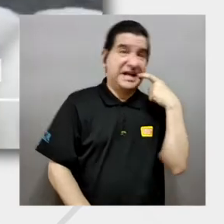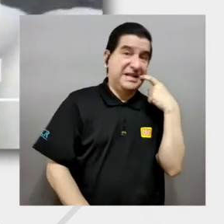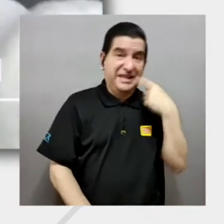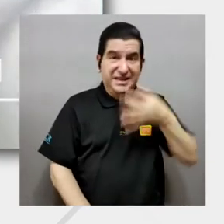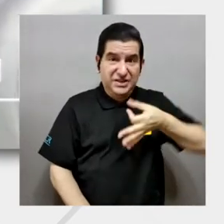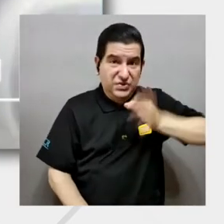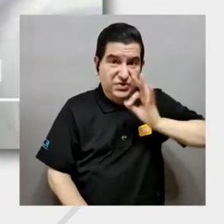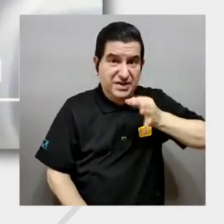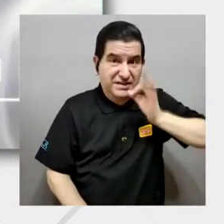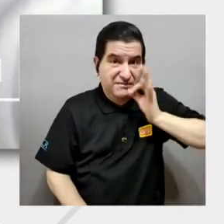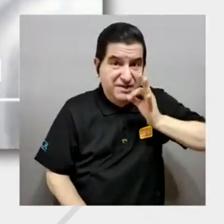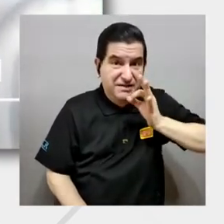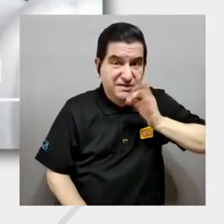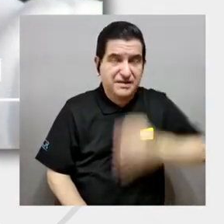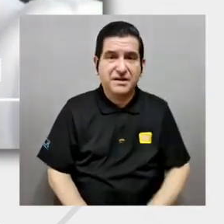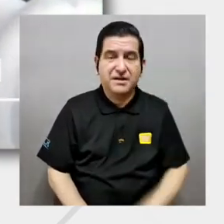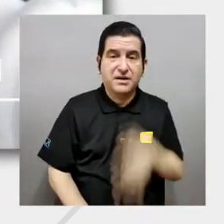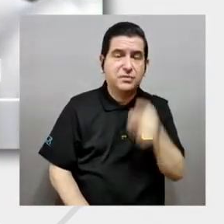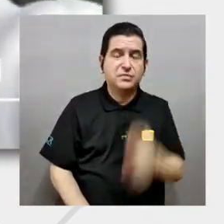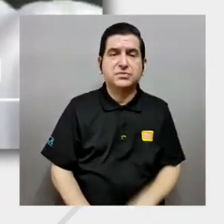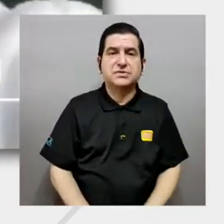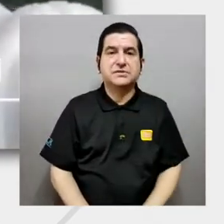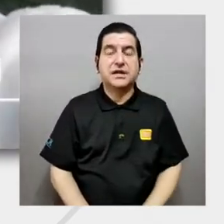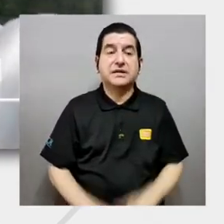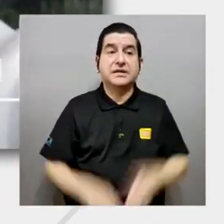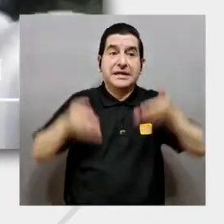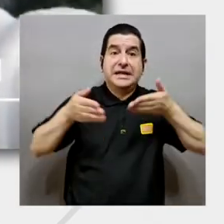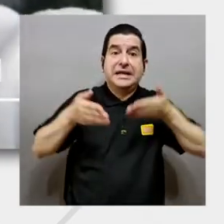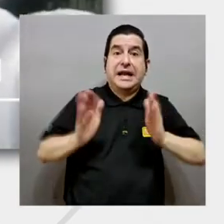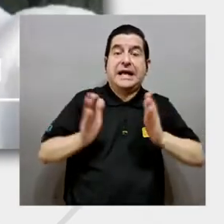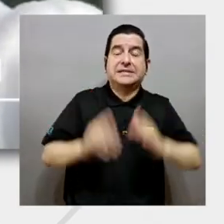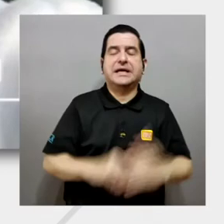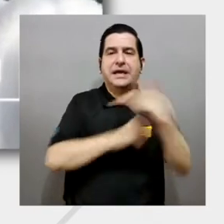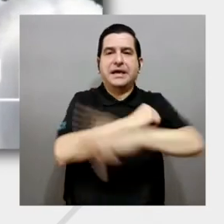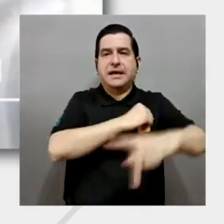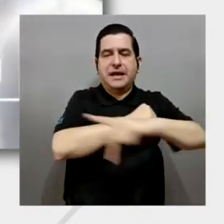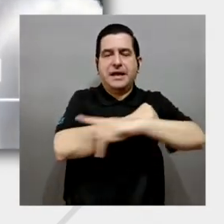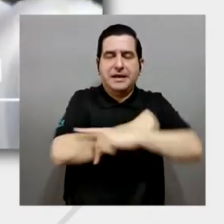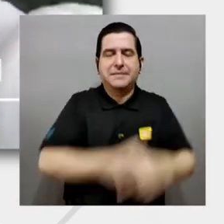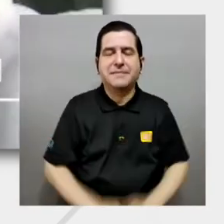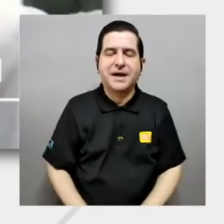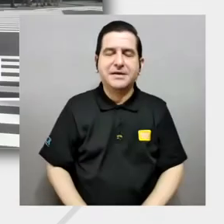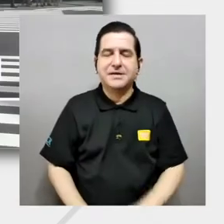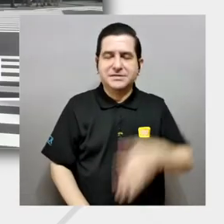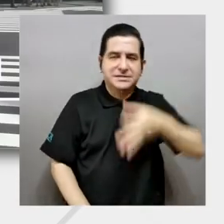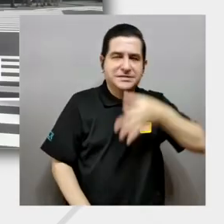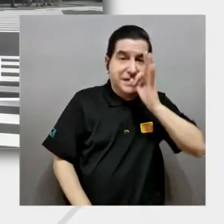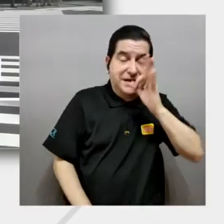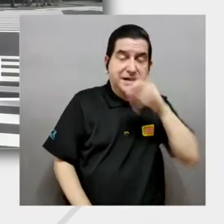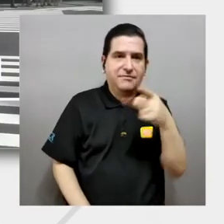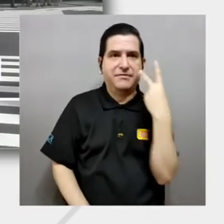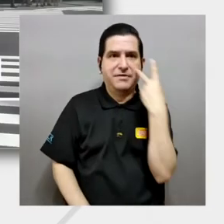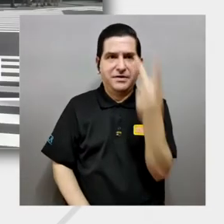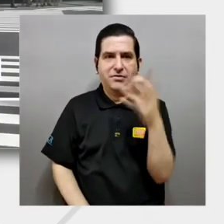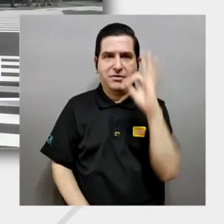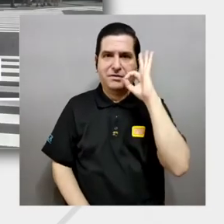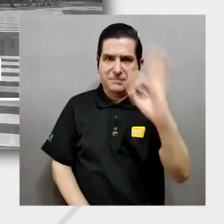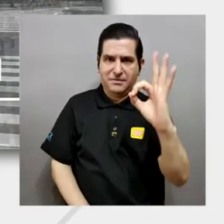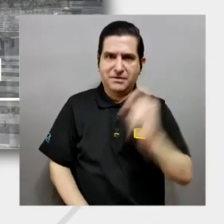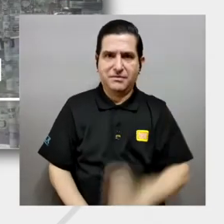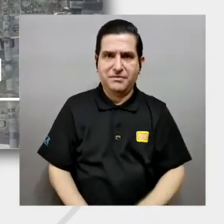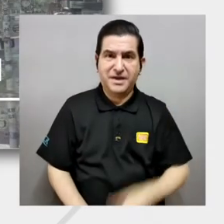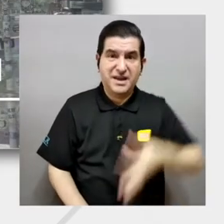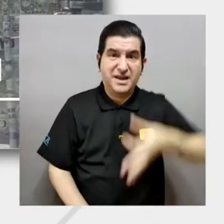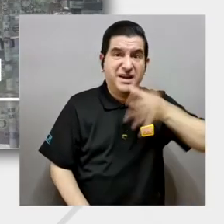cuando eres adicto al café y cuando naces en la tierra del café. Entonces, ahí